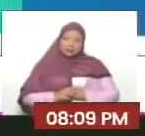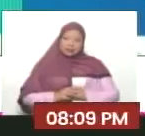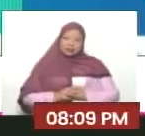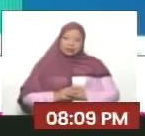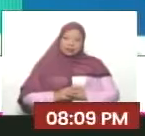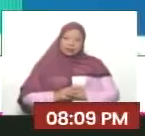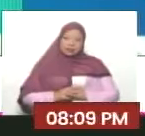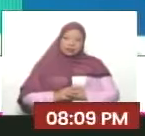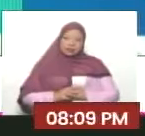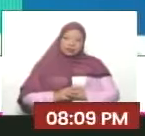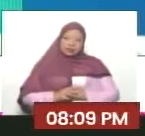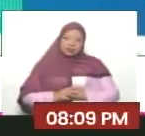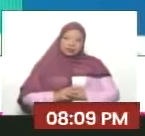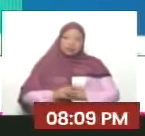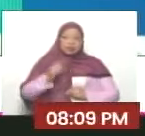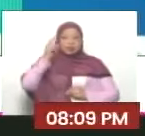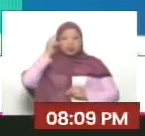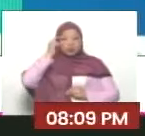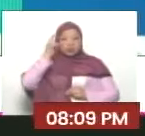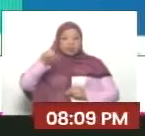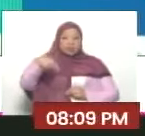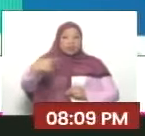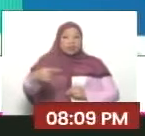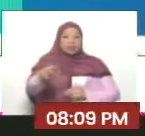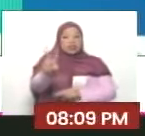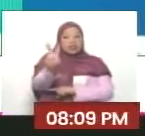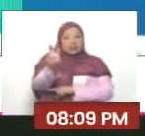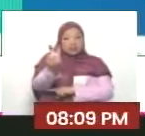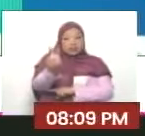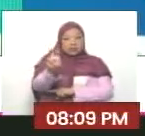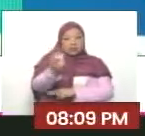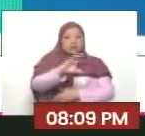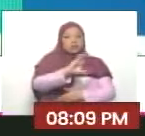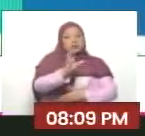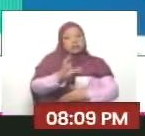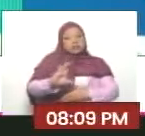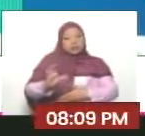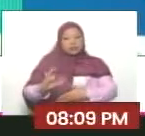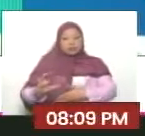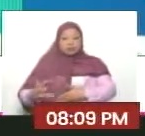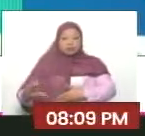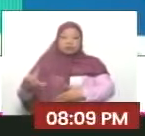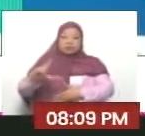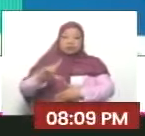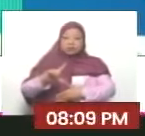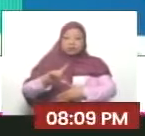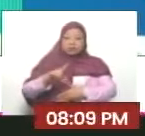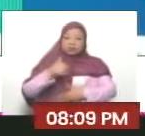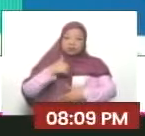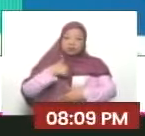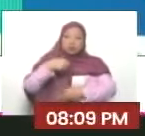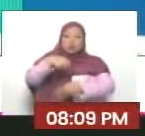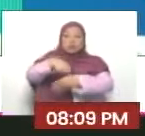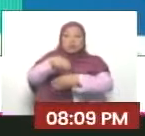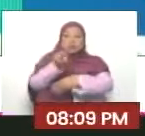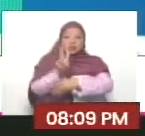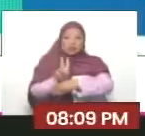un día después nos fuimos, el viernes, para el Caribe. Para allá nos fuimos en la